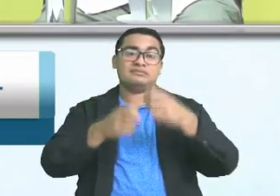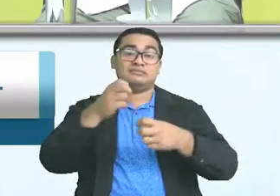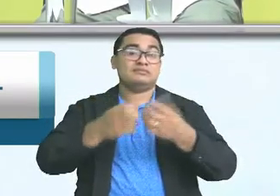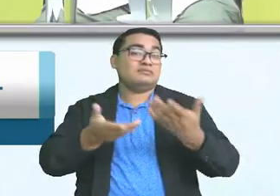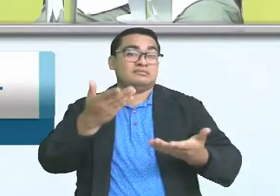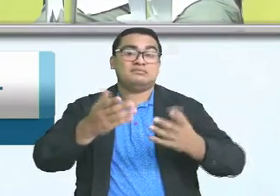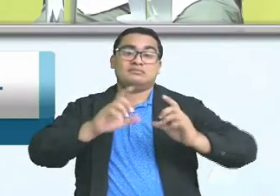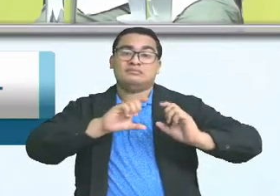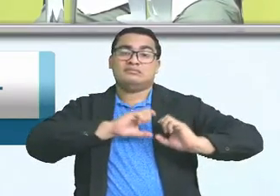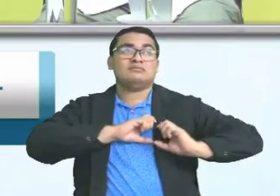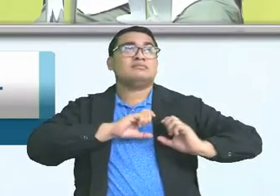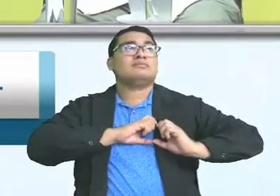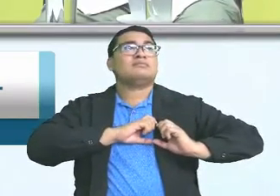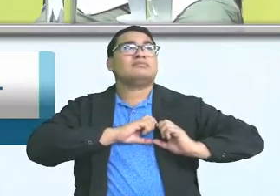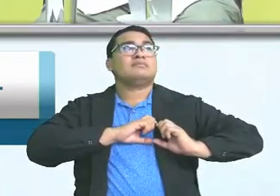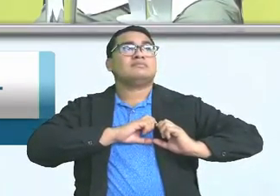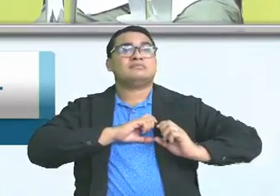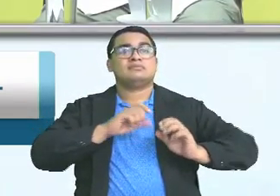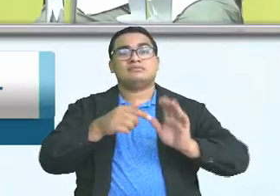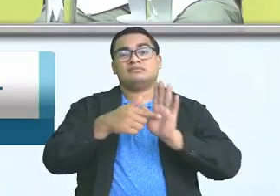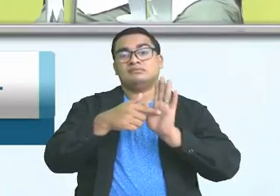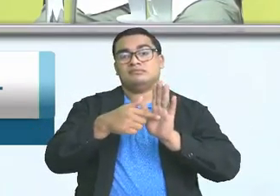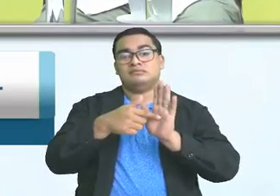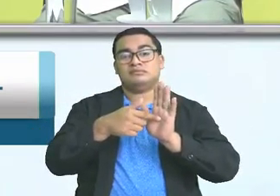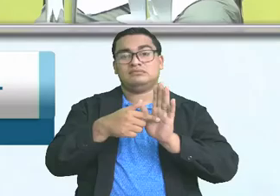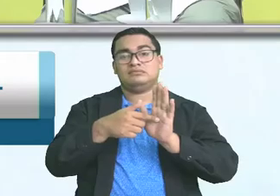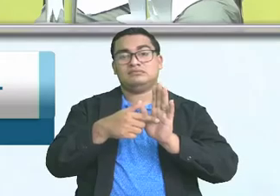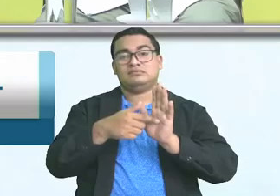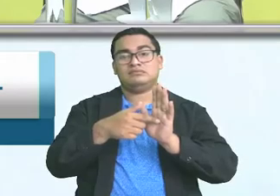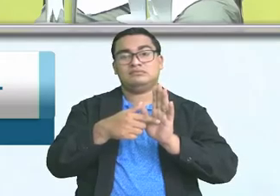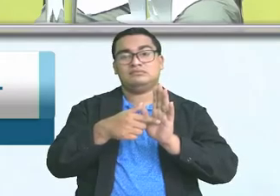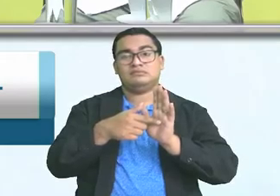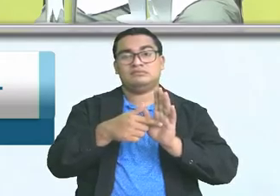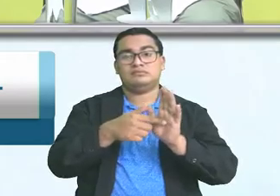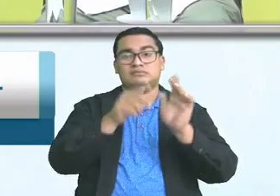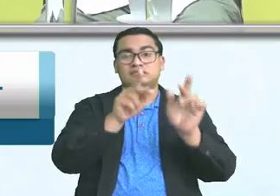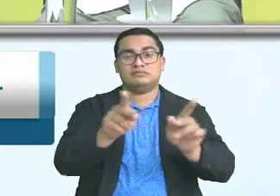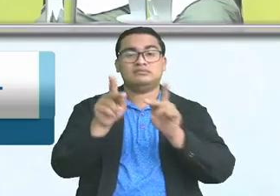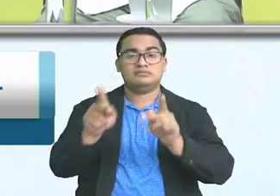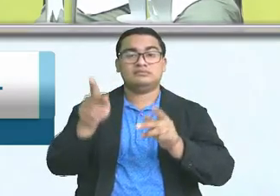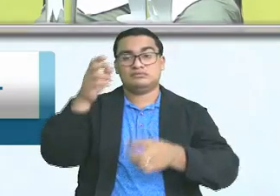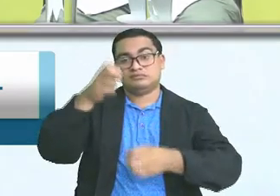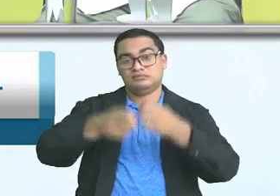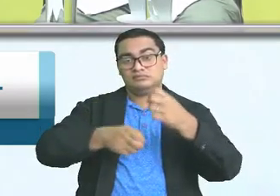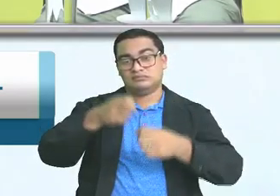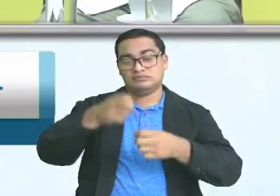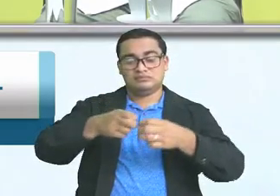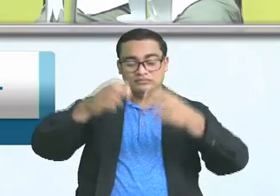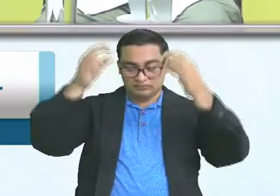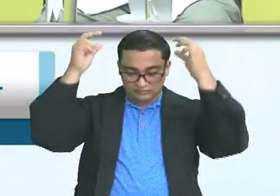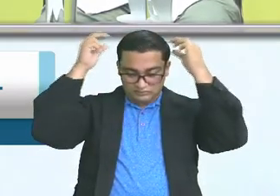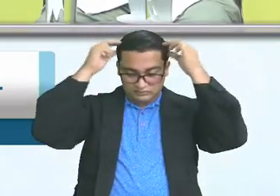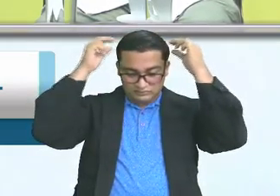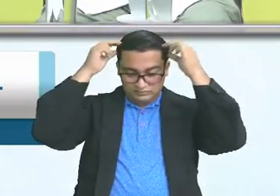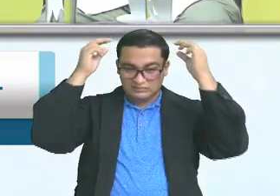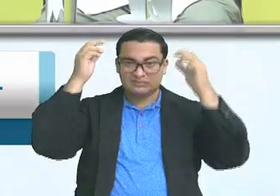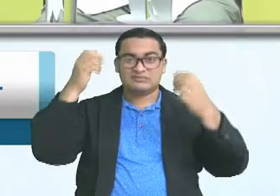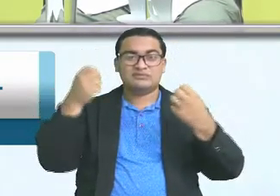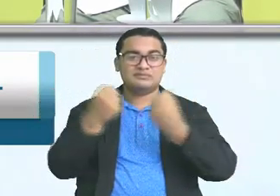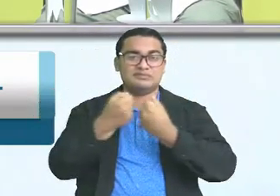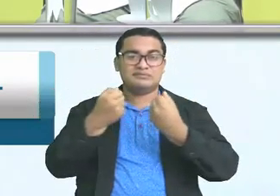pero ¿cuál sería el correspondiente a que está teniendo un derrame cerebral o una enfermedad cerebrovascular? Pues